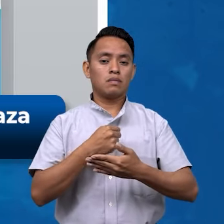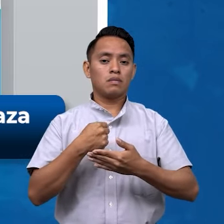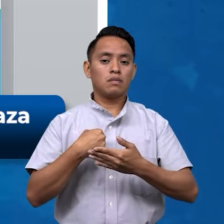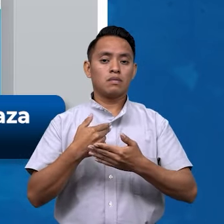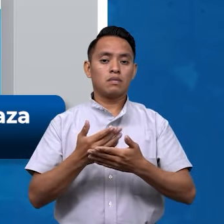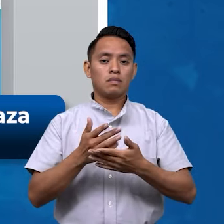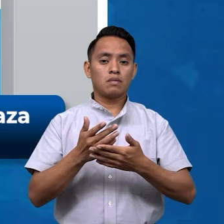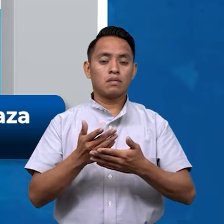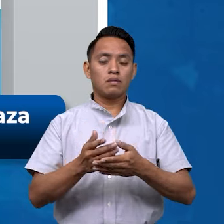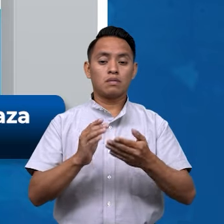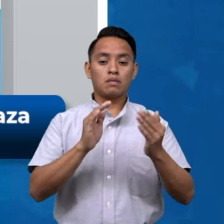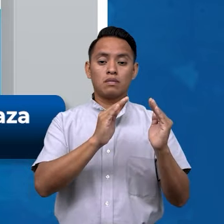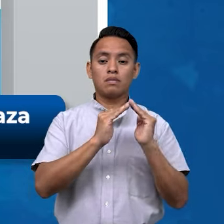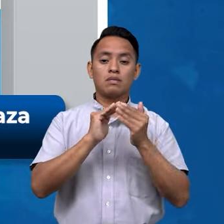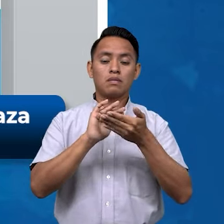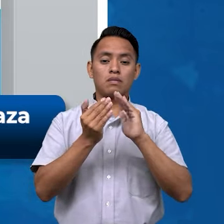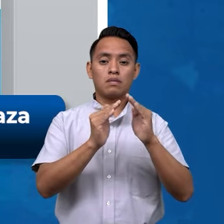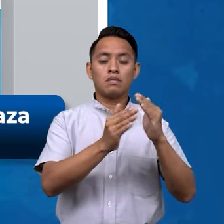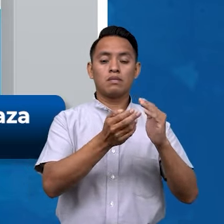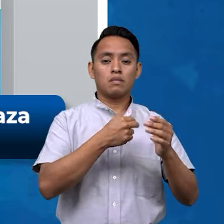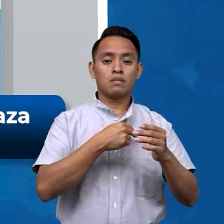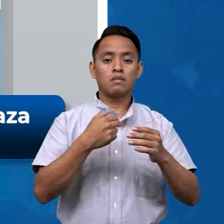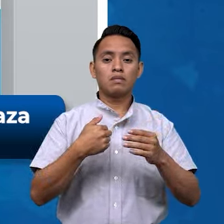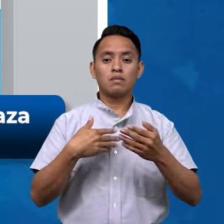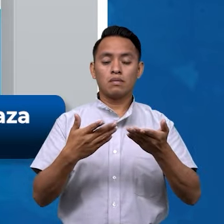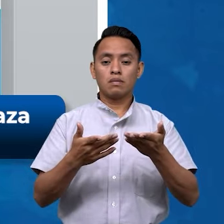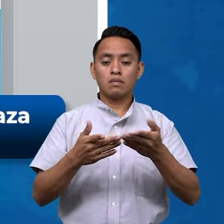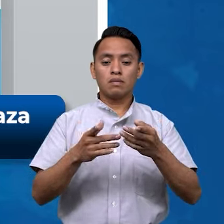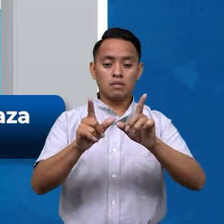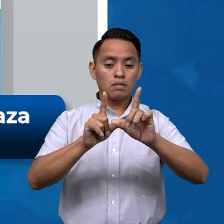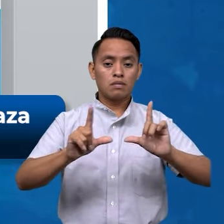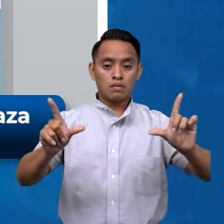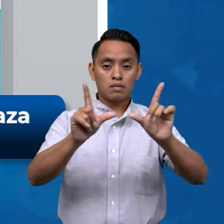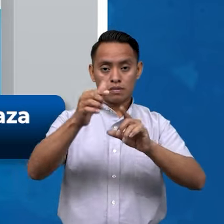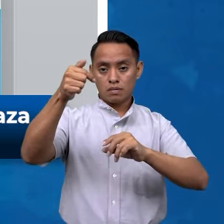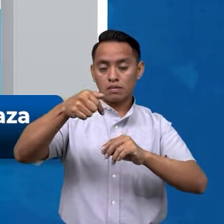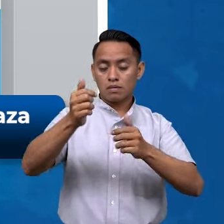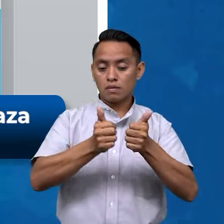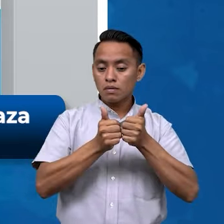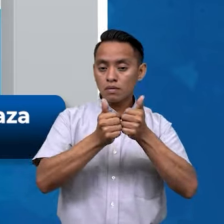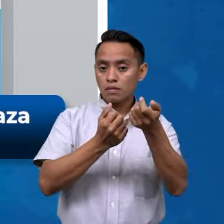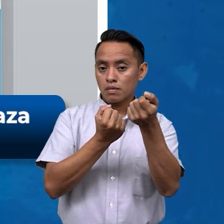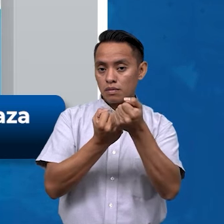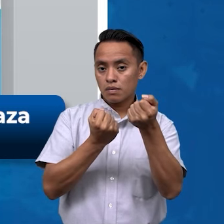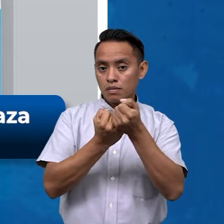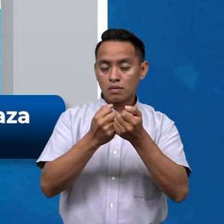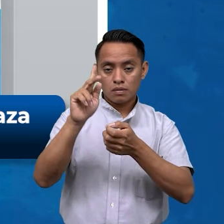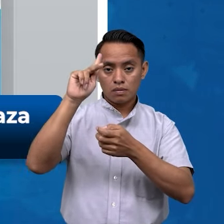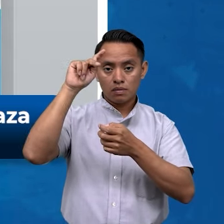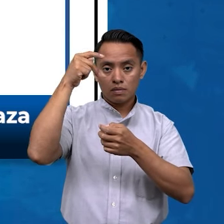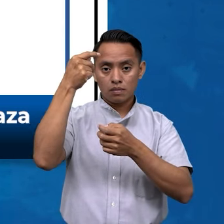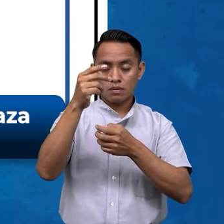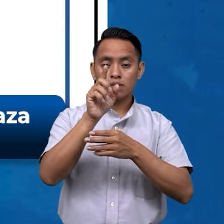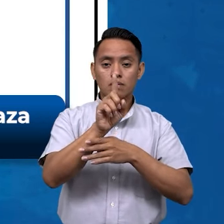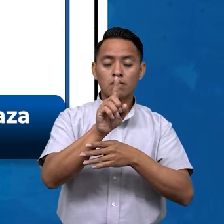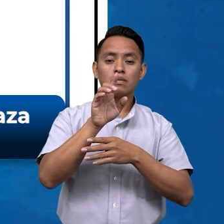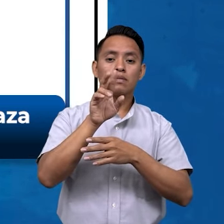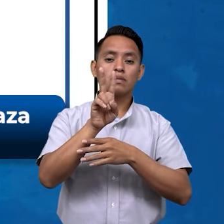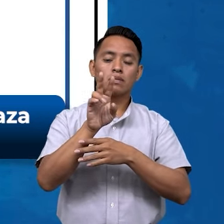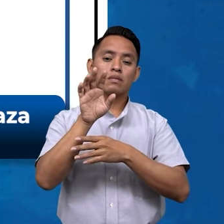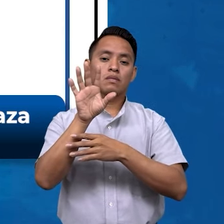que cada barrio y cada comunidad realice su escenario en acompañamiento y apoyo de la parte política, es decir,